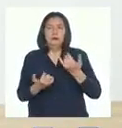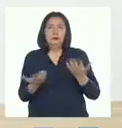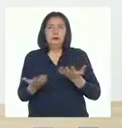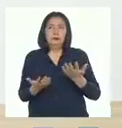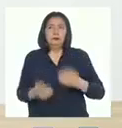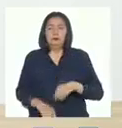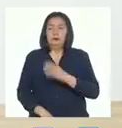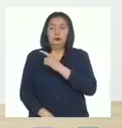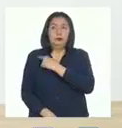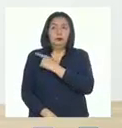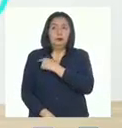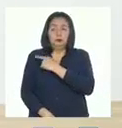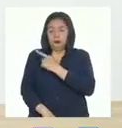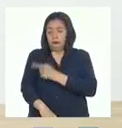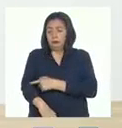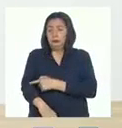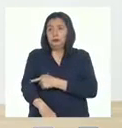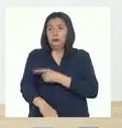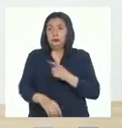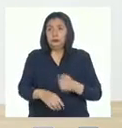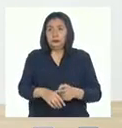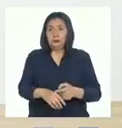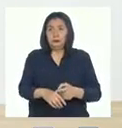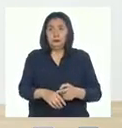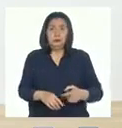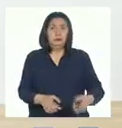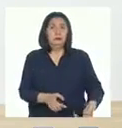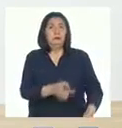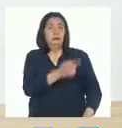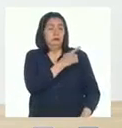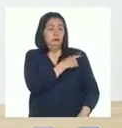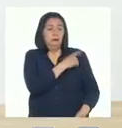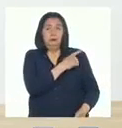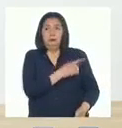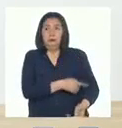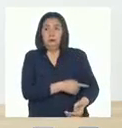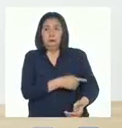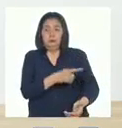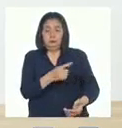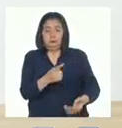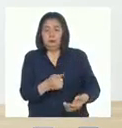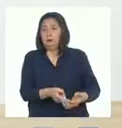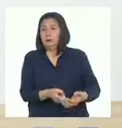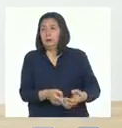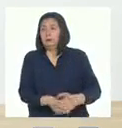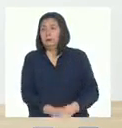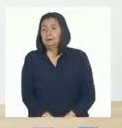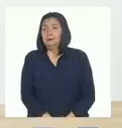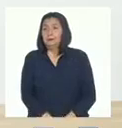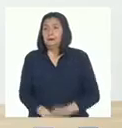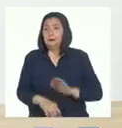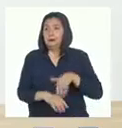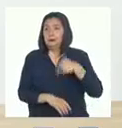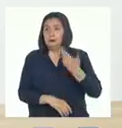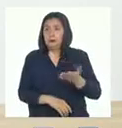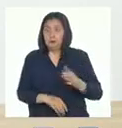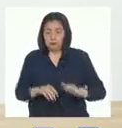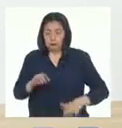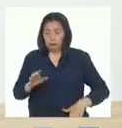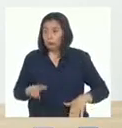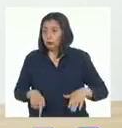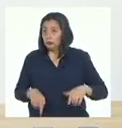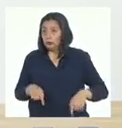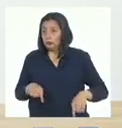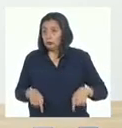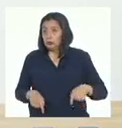justo hombro, codo, mano. Al otro lado igual. Hombro, codo, mano. Luego